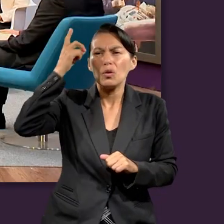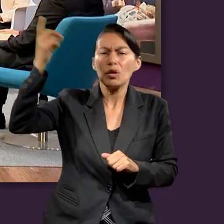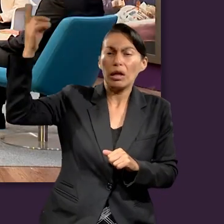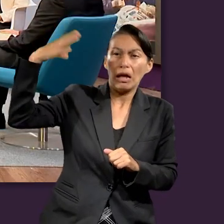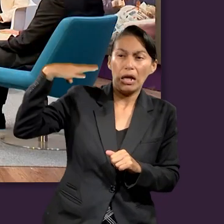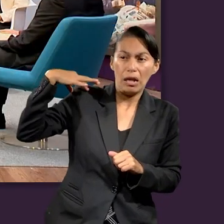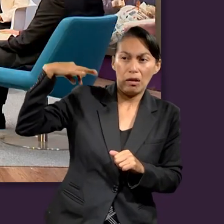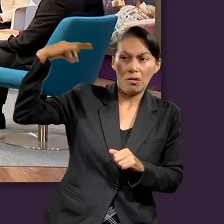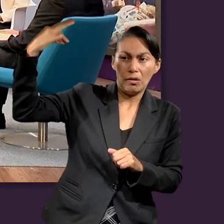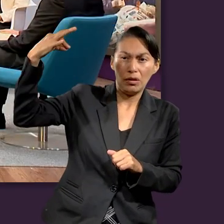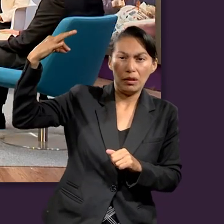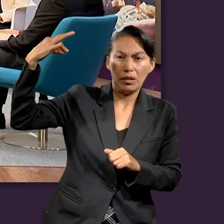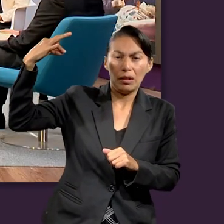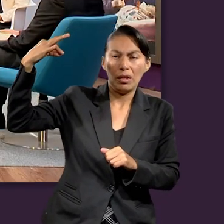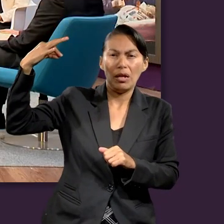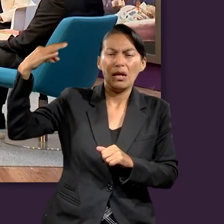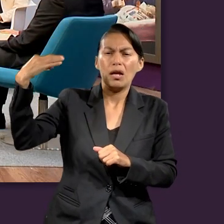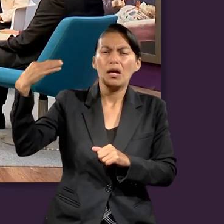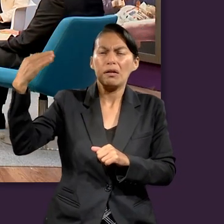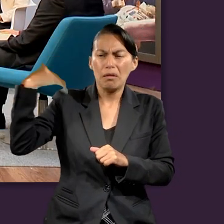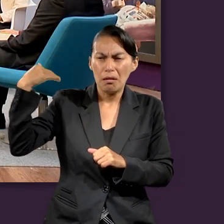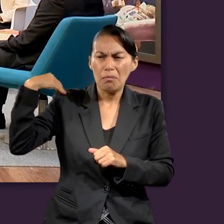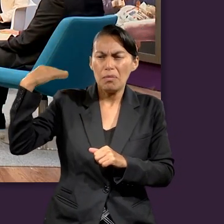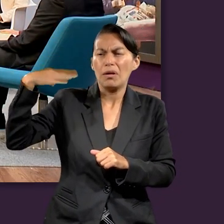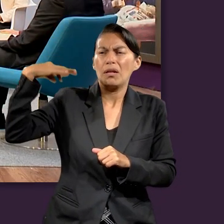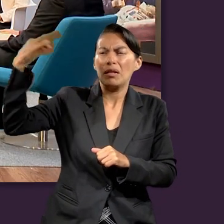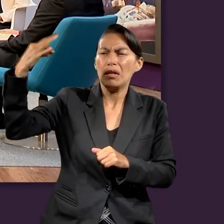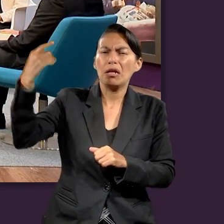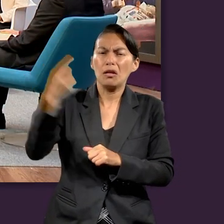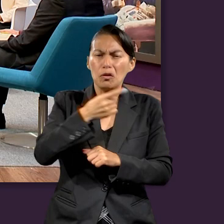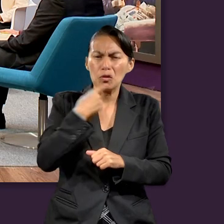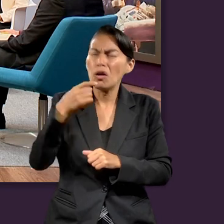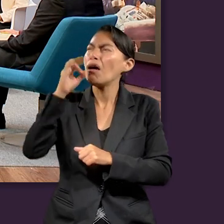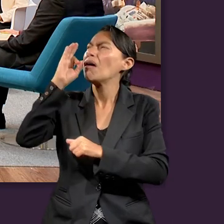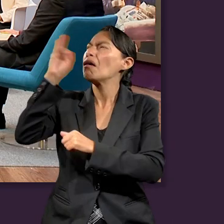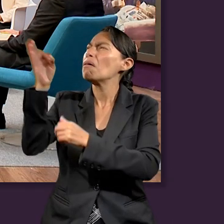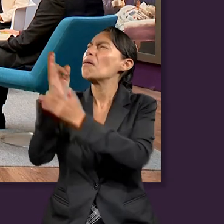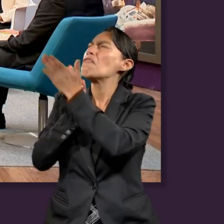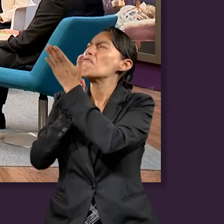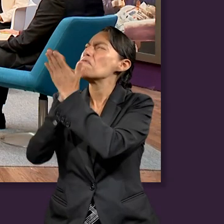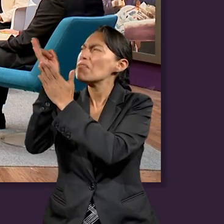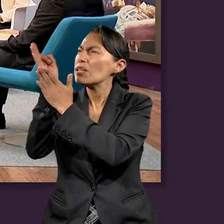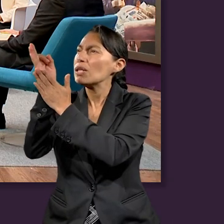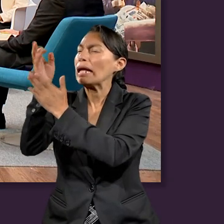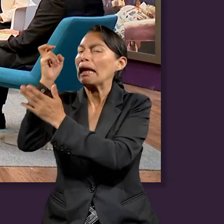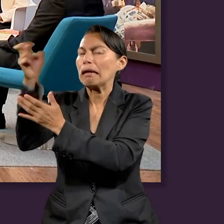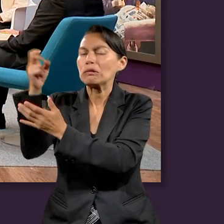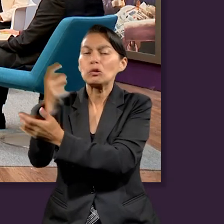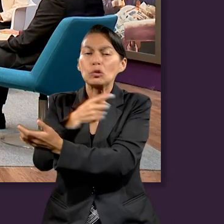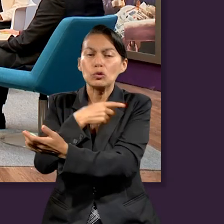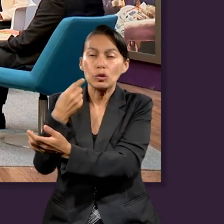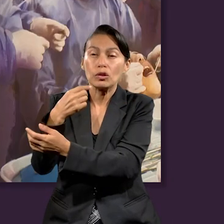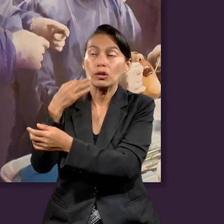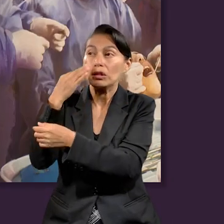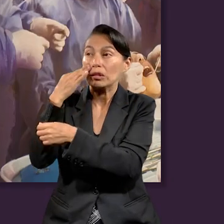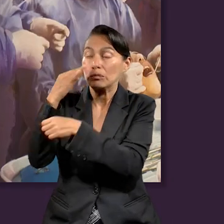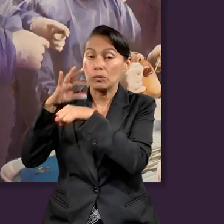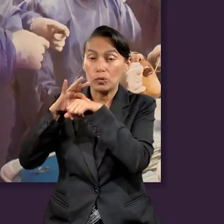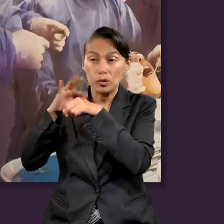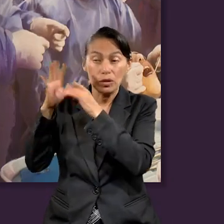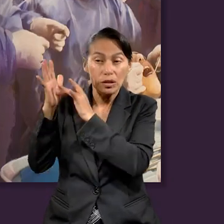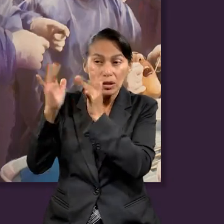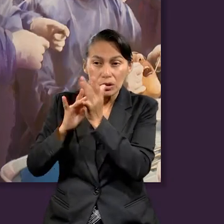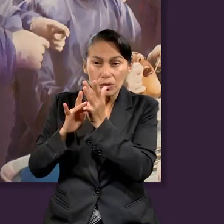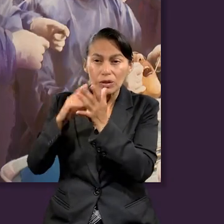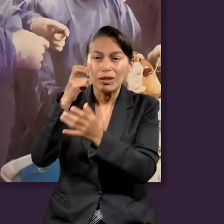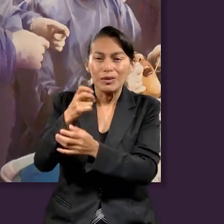permanecer fieles. ¿Fieles en qué? En el cumplimiento de los mandamientos, los que tenemos el testimonio de Jesús. El pueblo es,